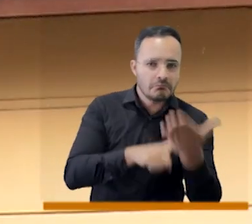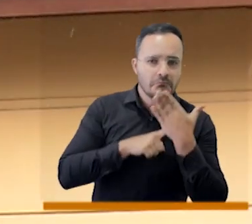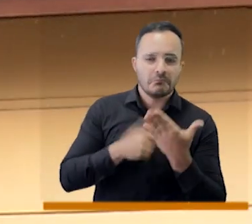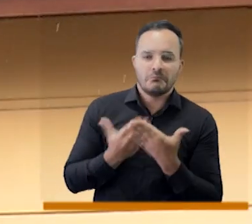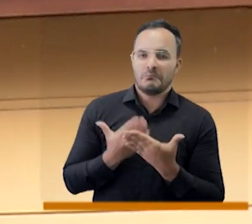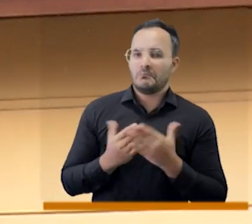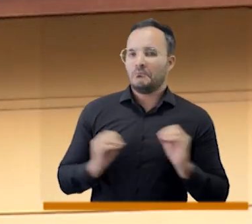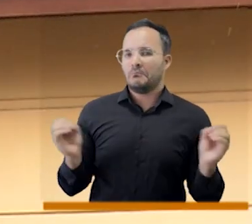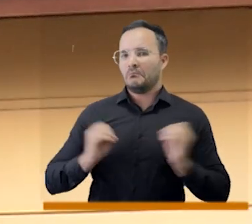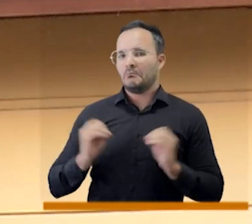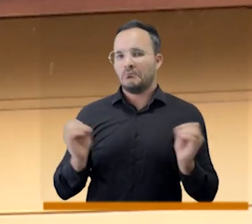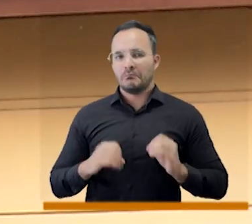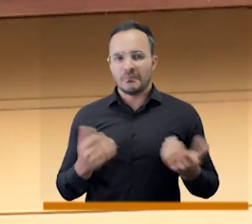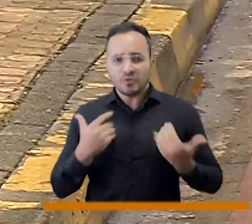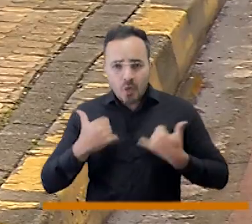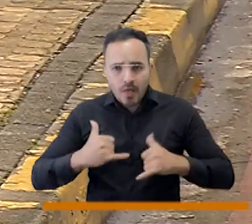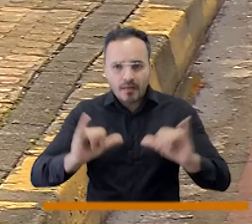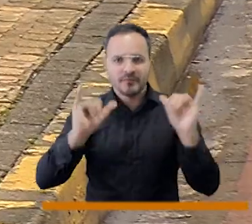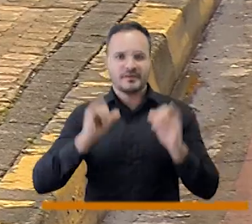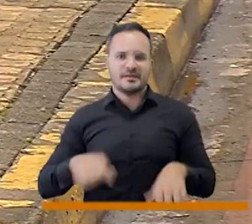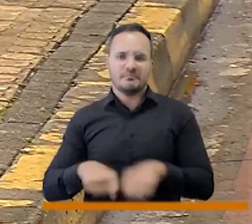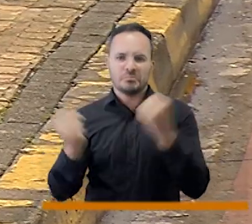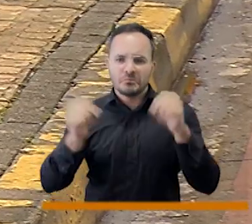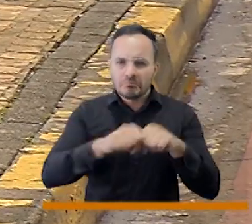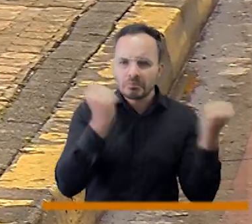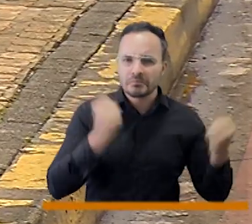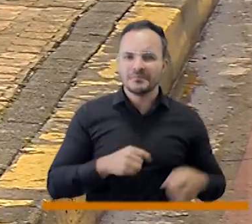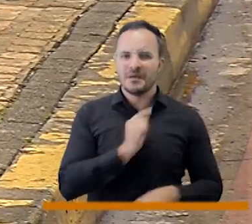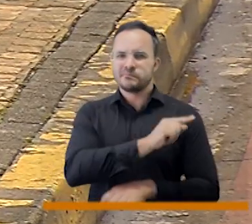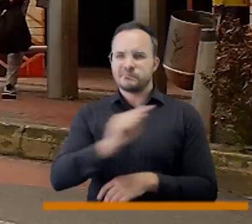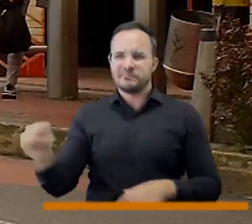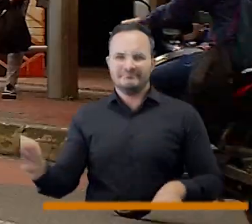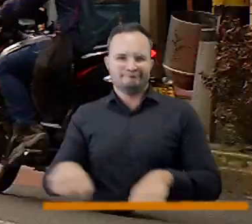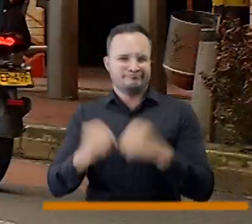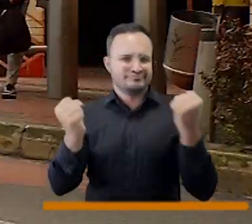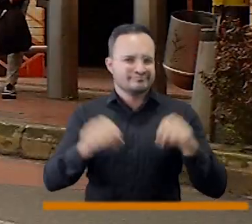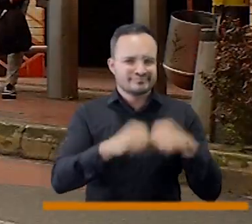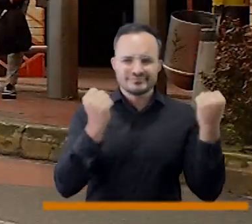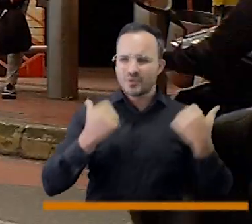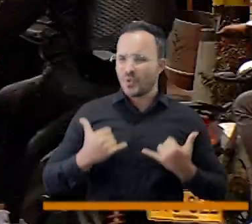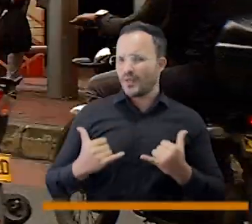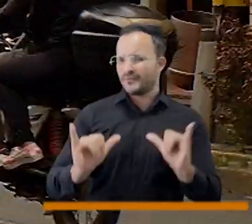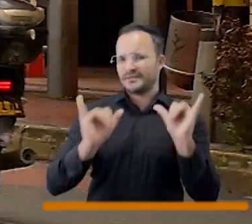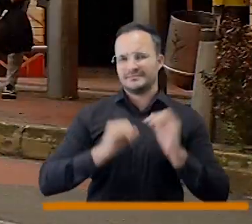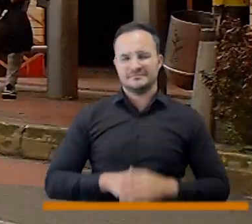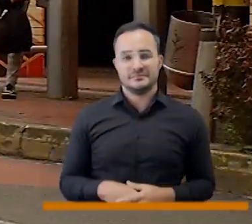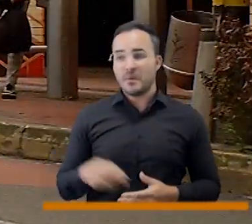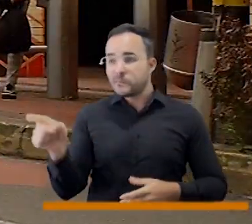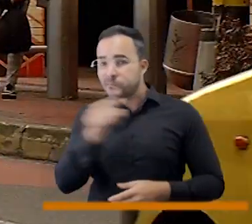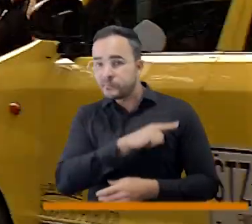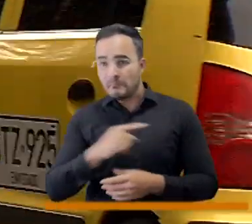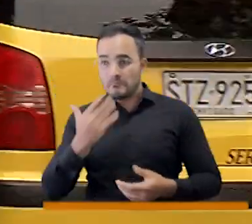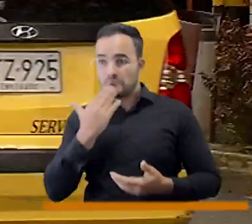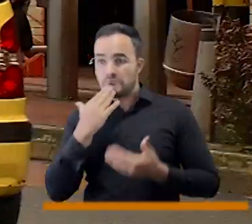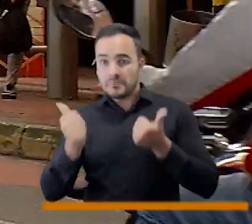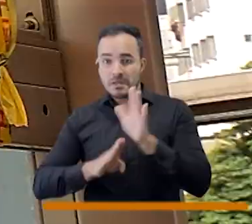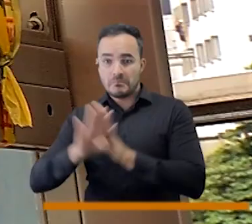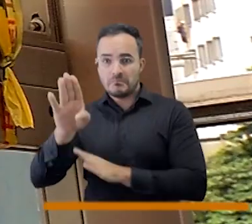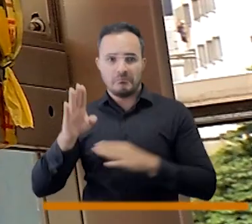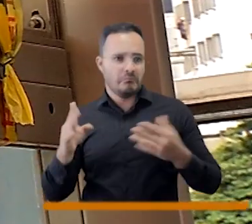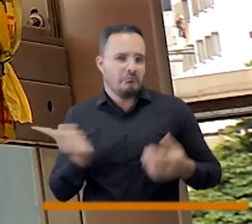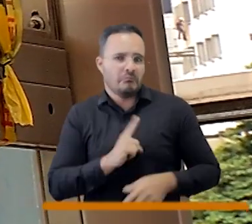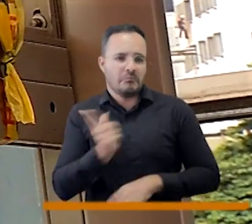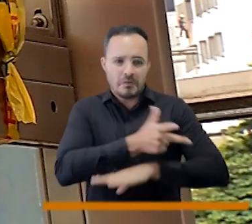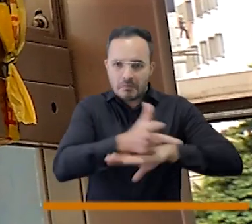la inversión social no se ve. Se sigue viendo vandalizados los mobiliarios públicos, se sigue viendo vandalizado las estaciones de